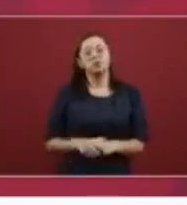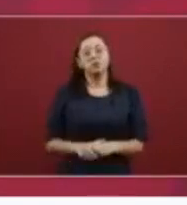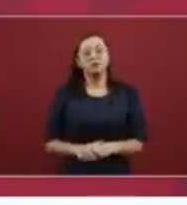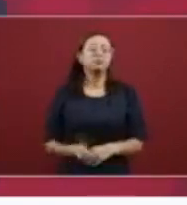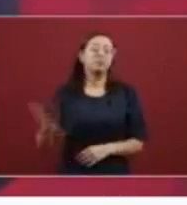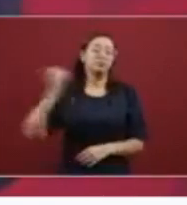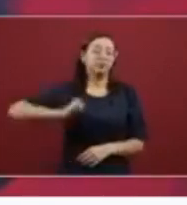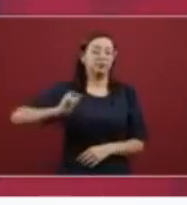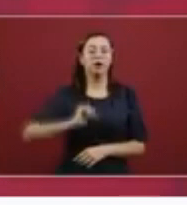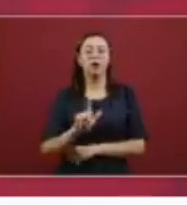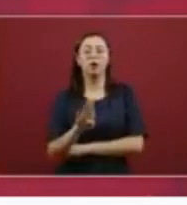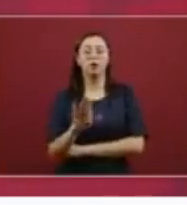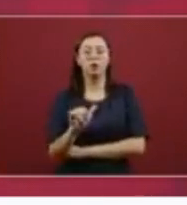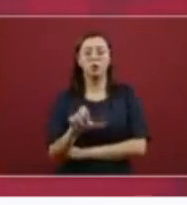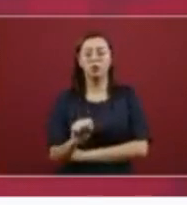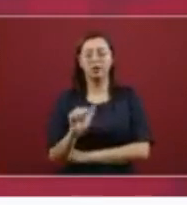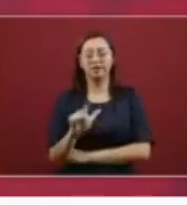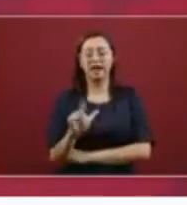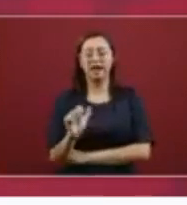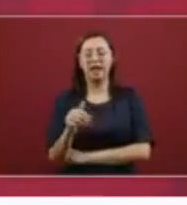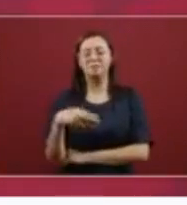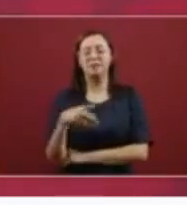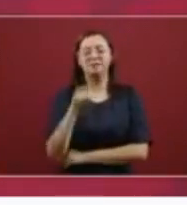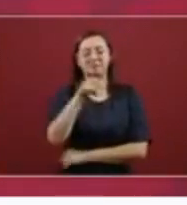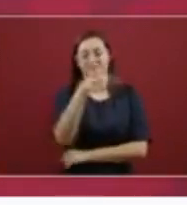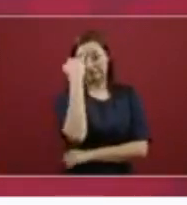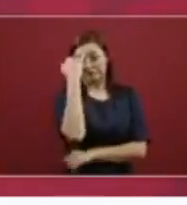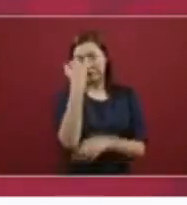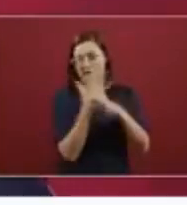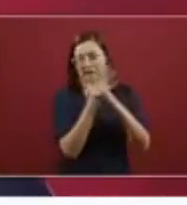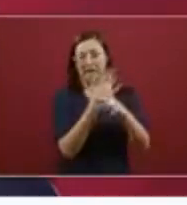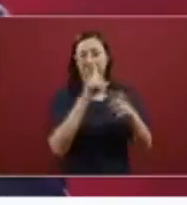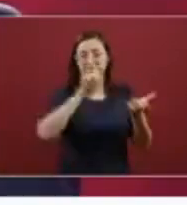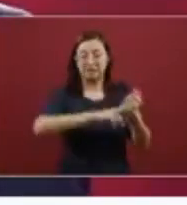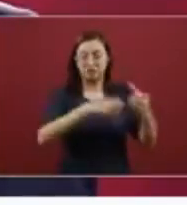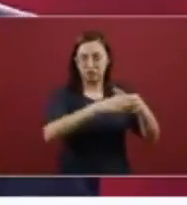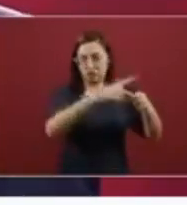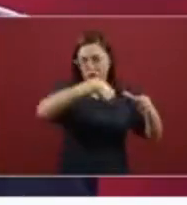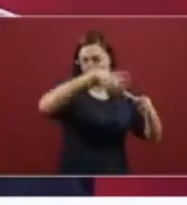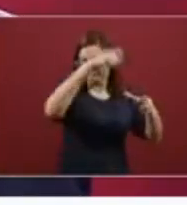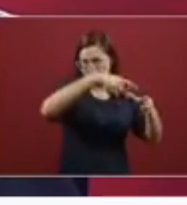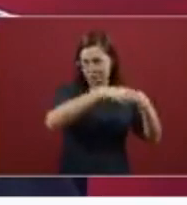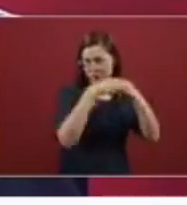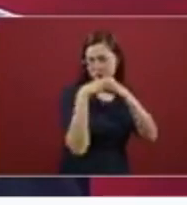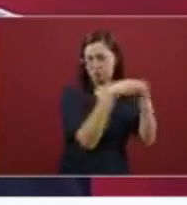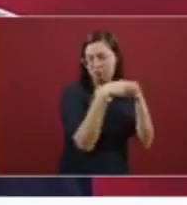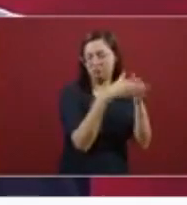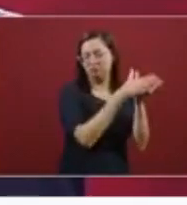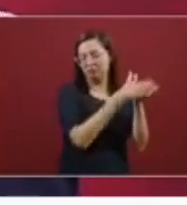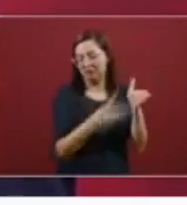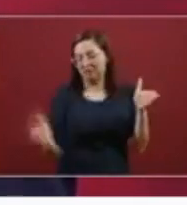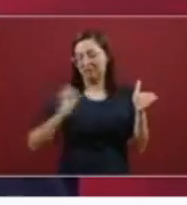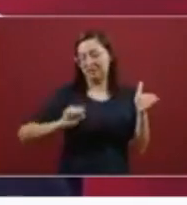lucas alamán que es el idioma más importante del conservadurismo en el siglo 19